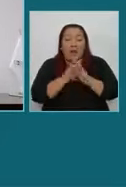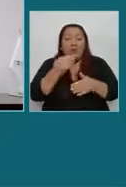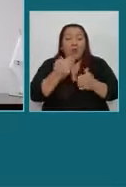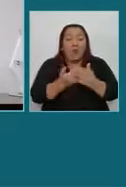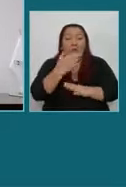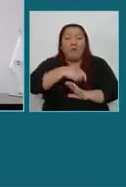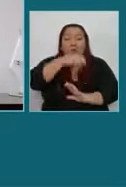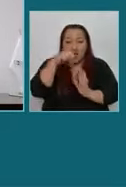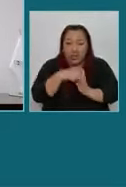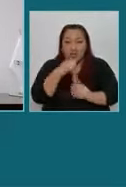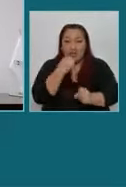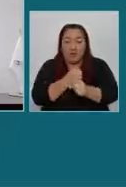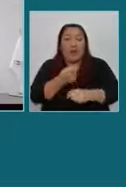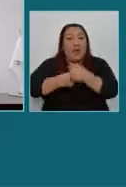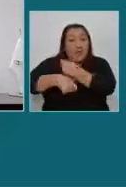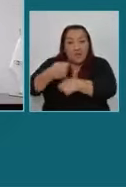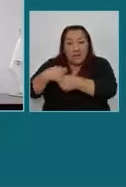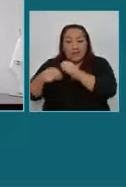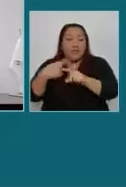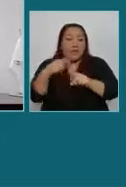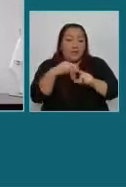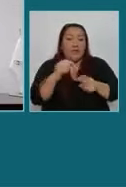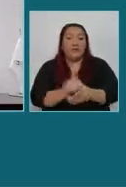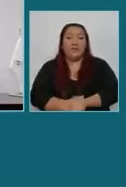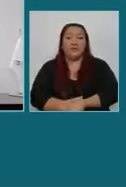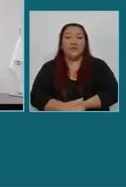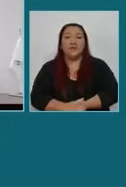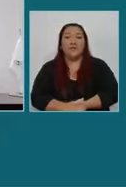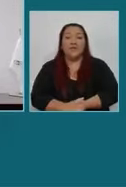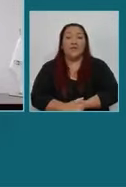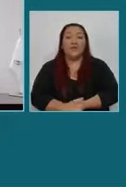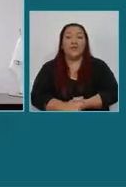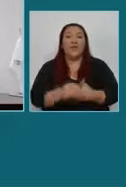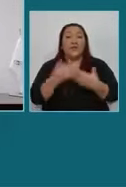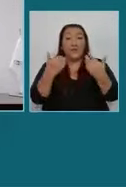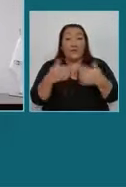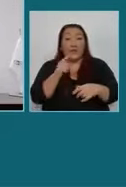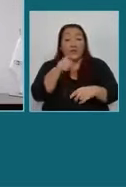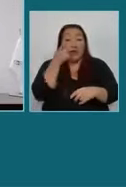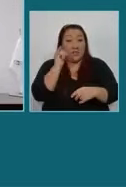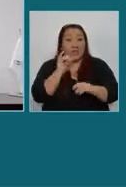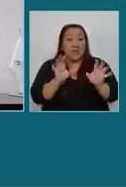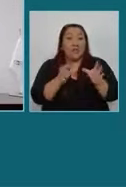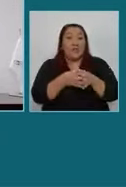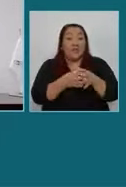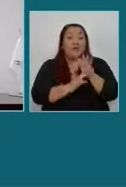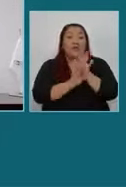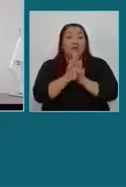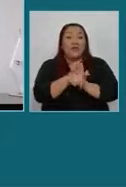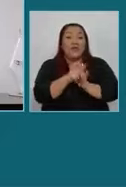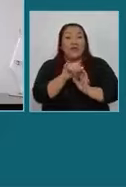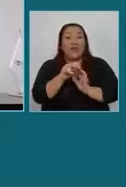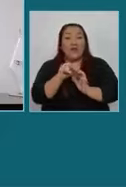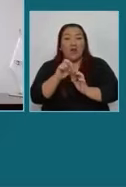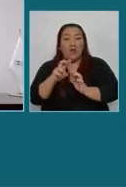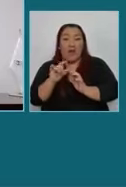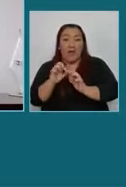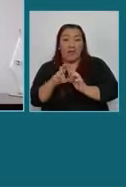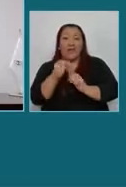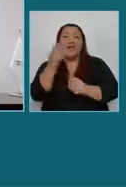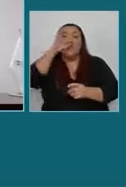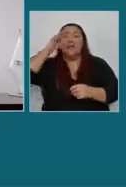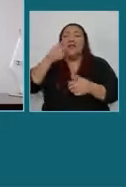sus primeras ventas en el mercado. Y luego ya con esta iniciativa del Fondo de Capital para Emprendimientos Innovadores, lo que